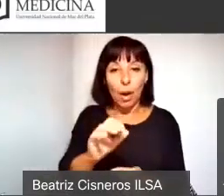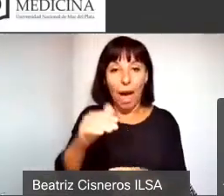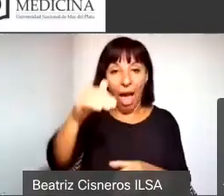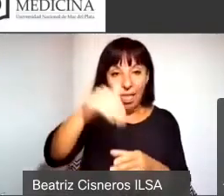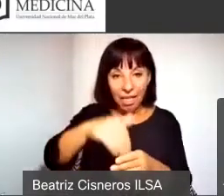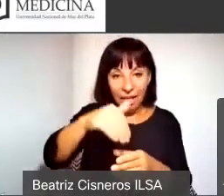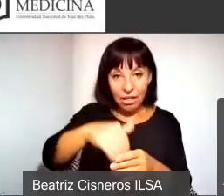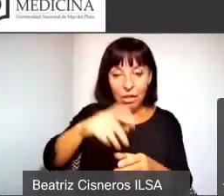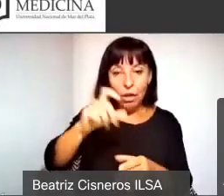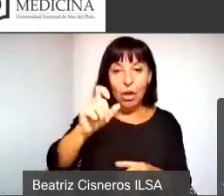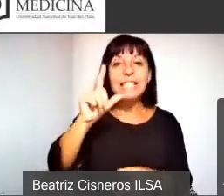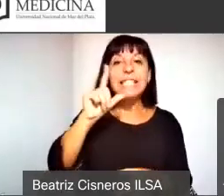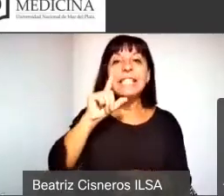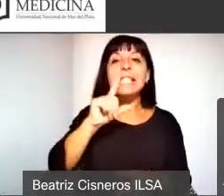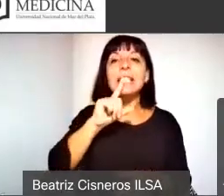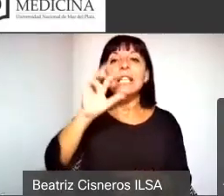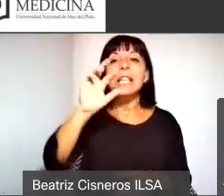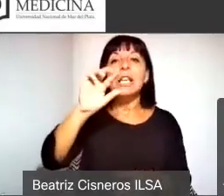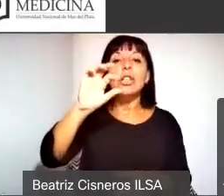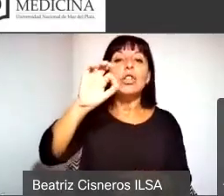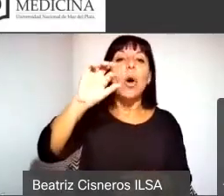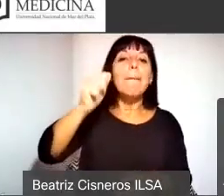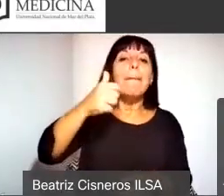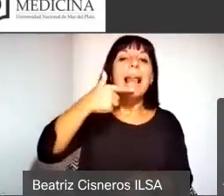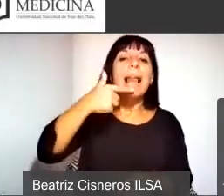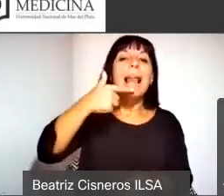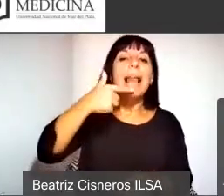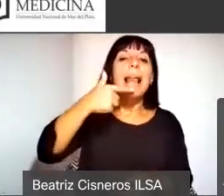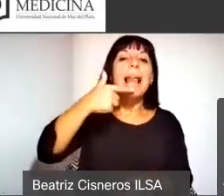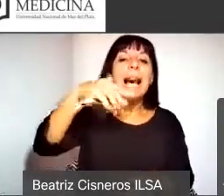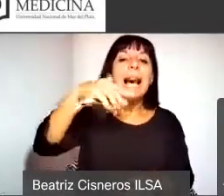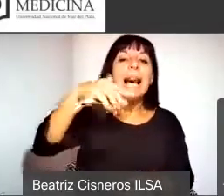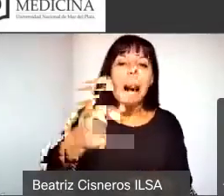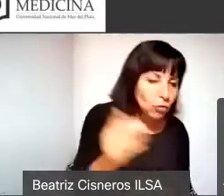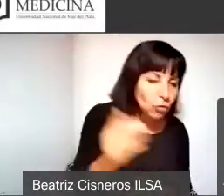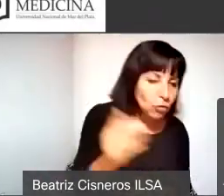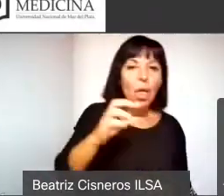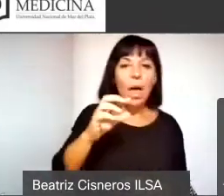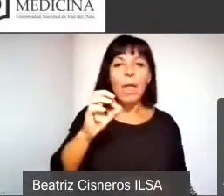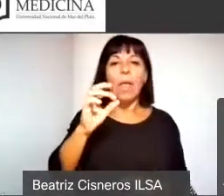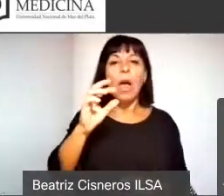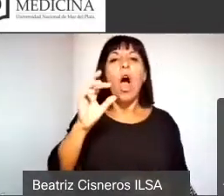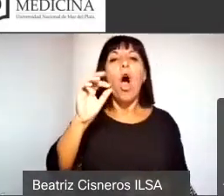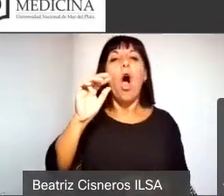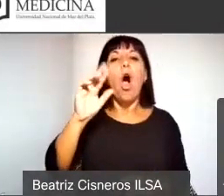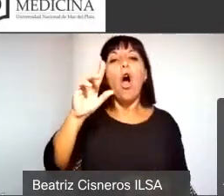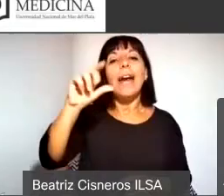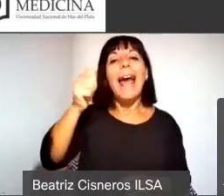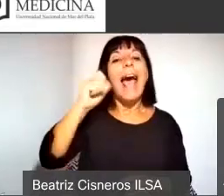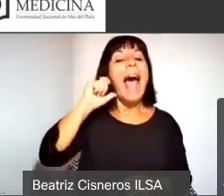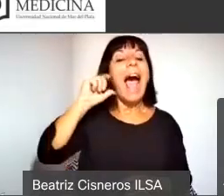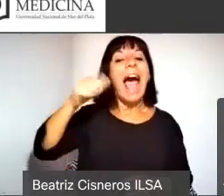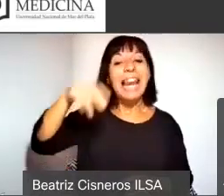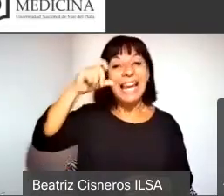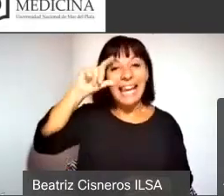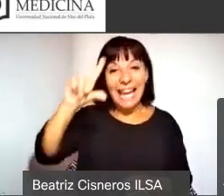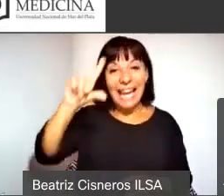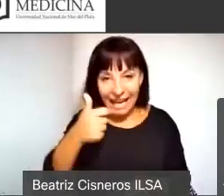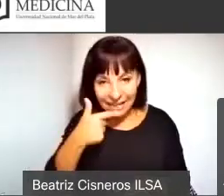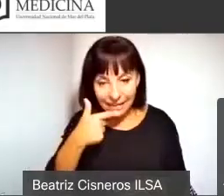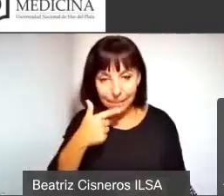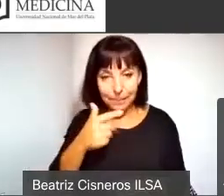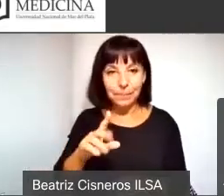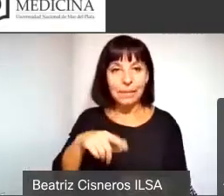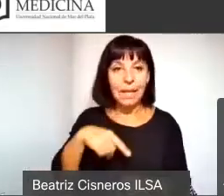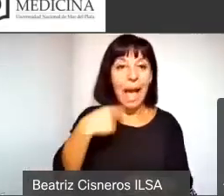citoplasma y todas las organelas que son propias de las células eucariotas. Y por otro lado tenemos el compartimento nuclear